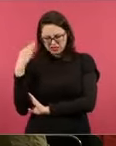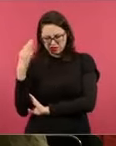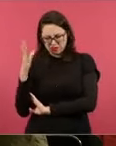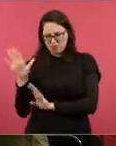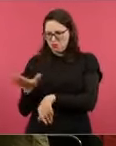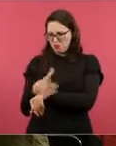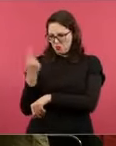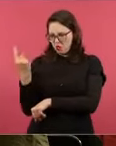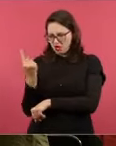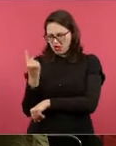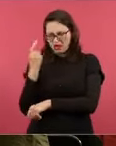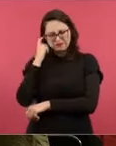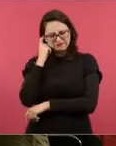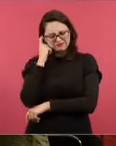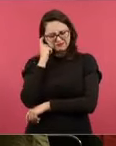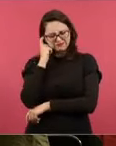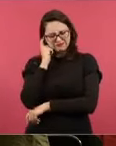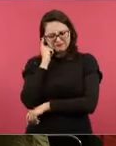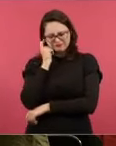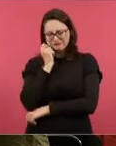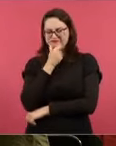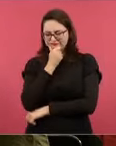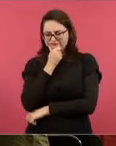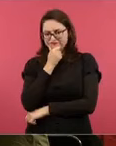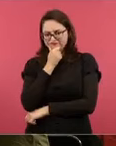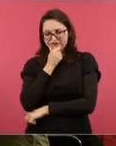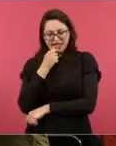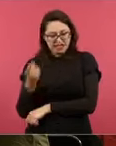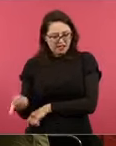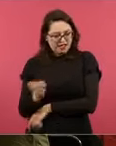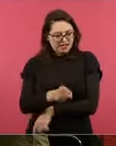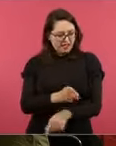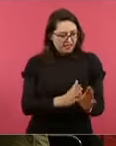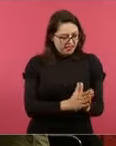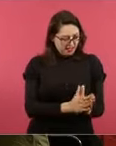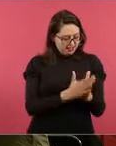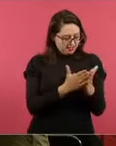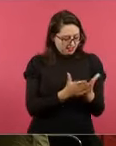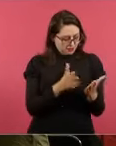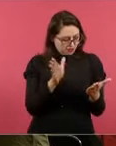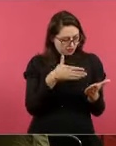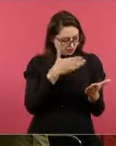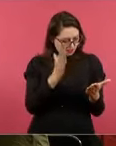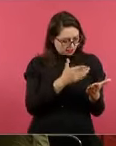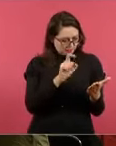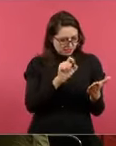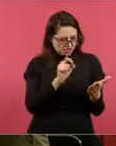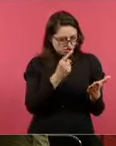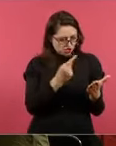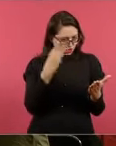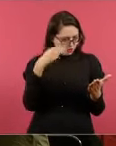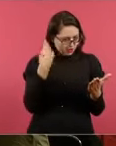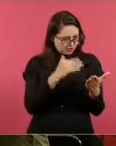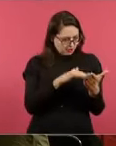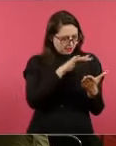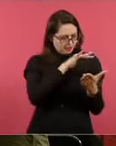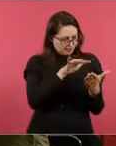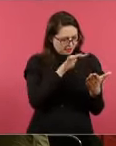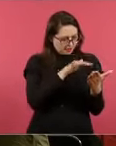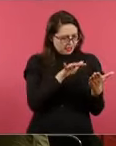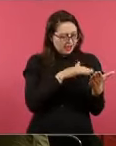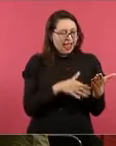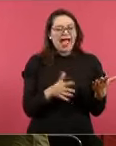indagar efectivamente más sobre ese hecho, sobre ese periodo, sobre ese proceso, y vamos también a ir ubicando